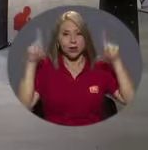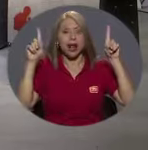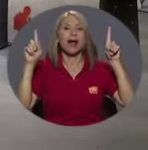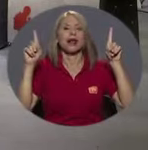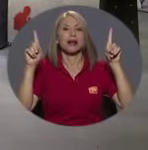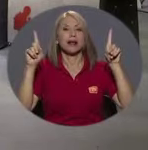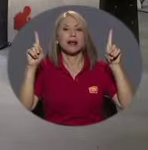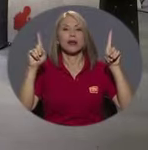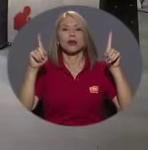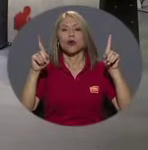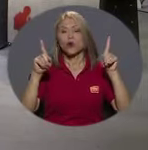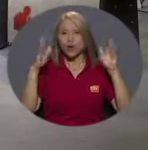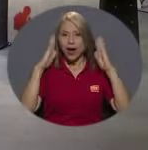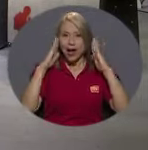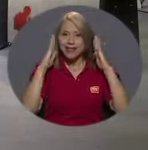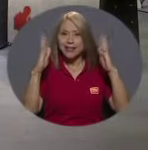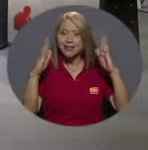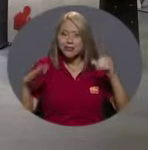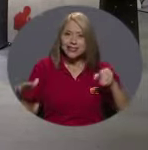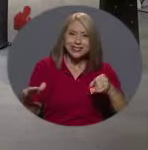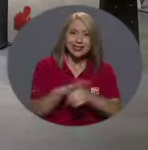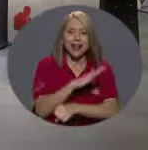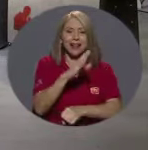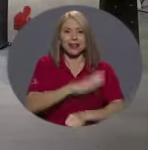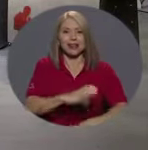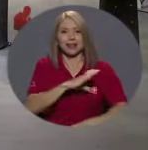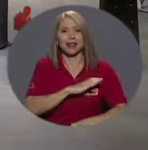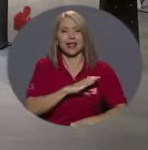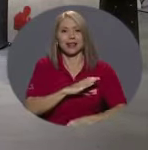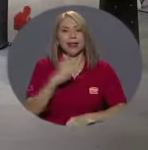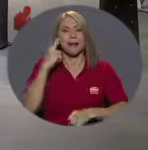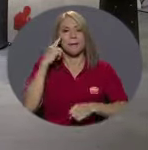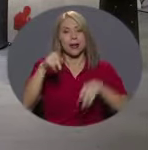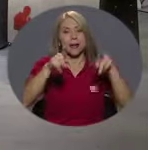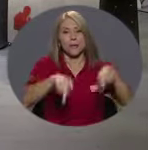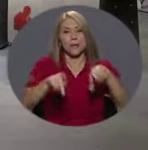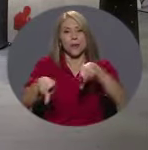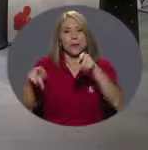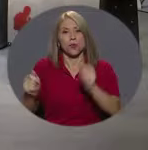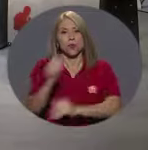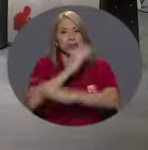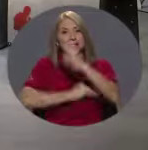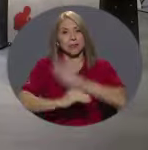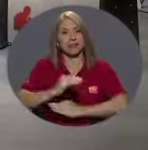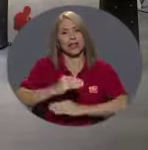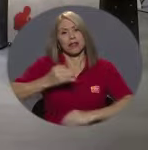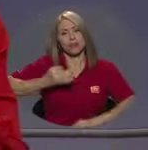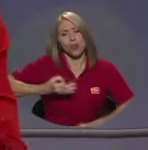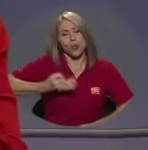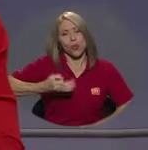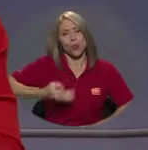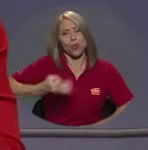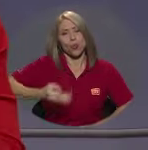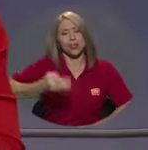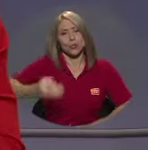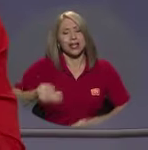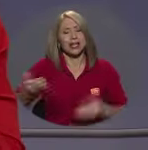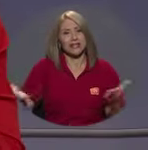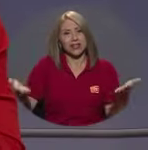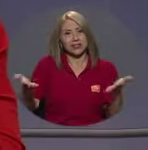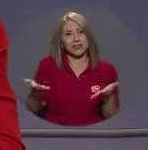lograr precisamente un abordaje integral y de calidad para la población con discapacidad que día a día